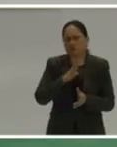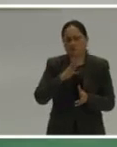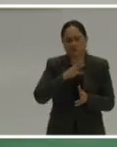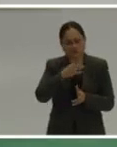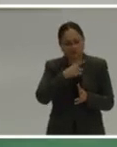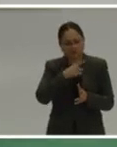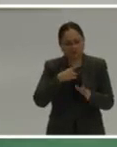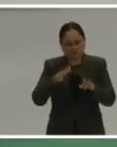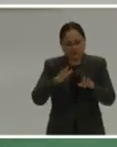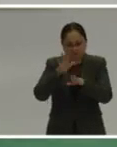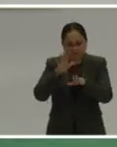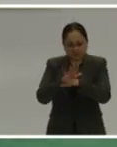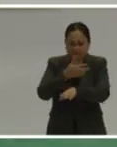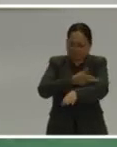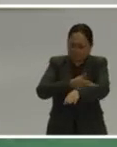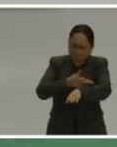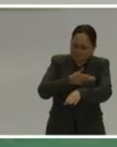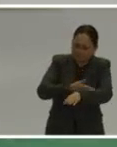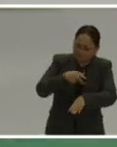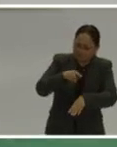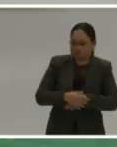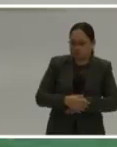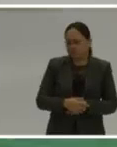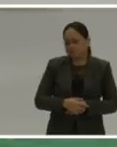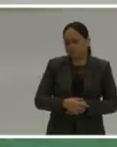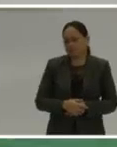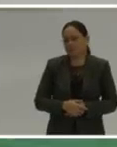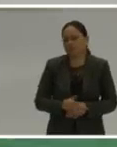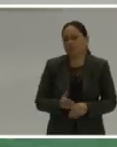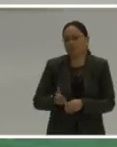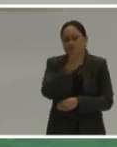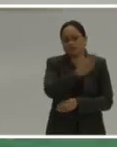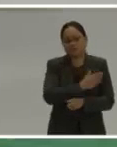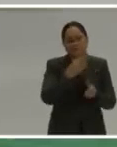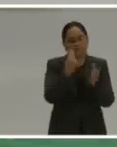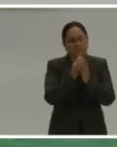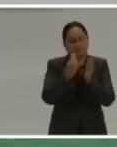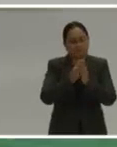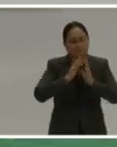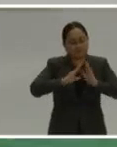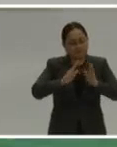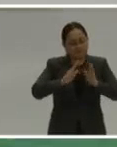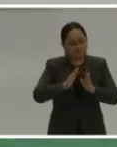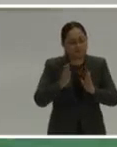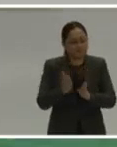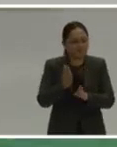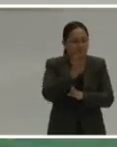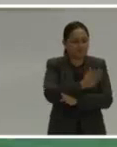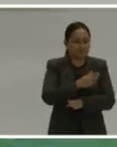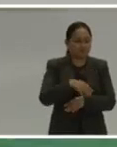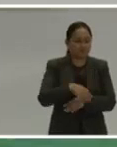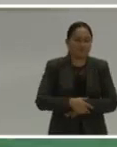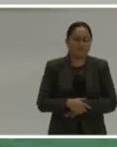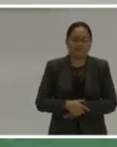actualizar. Y una cuestión que salió bastante interesante en los talleres que hicimos también con pueblos indígenas, nos han